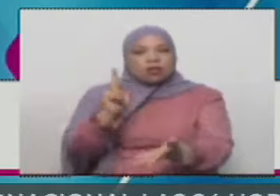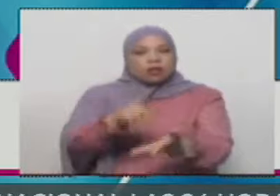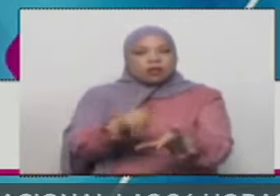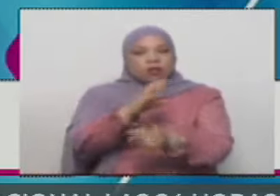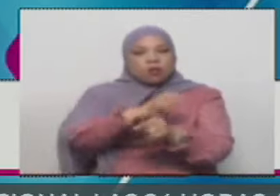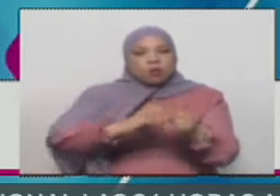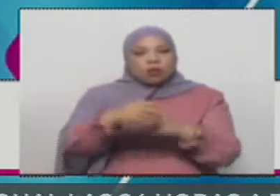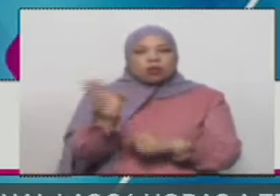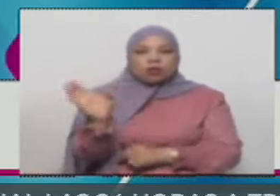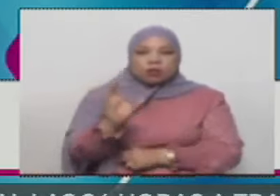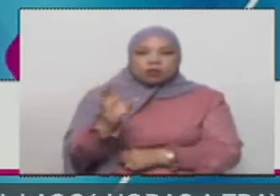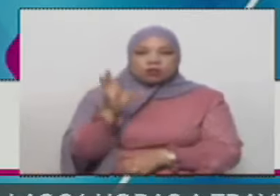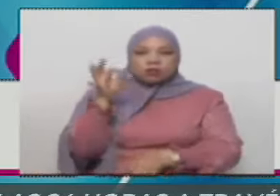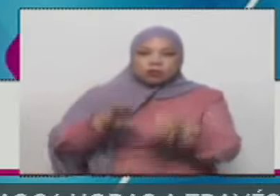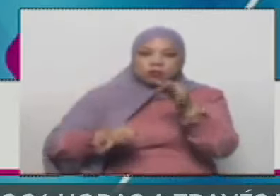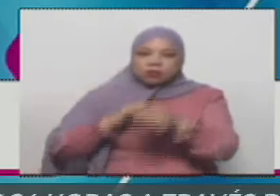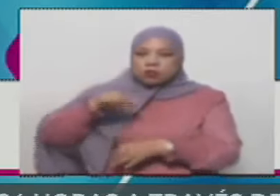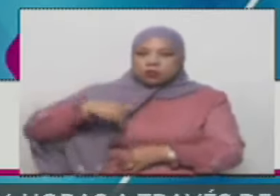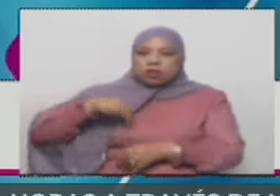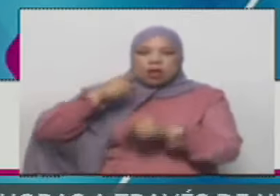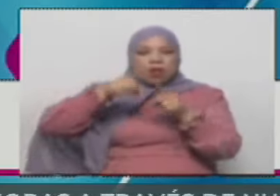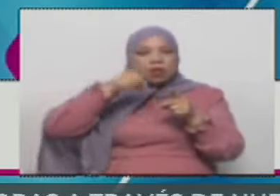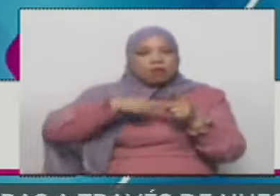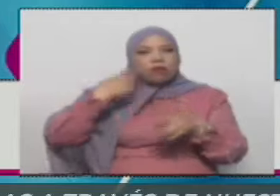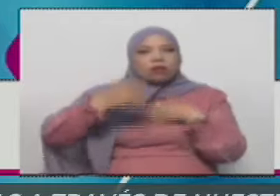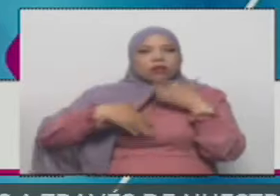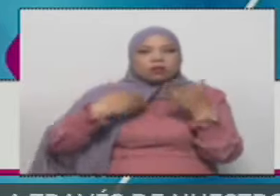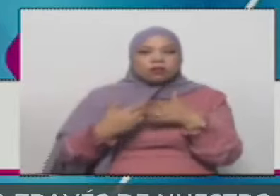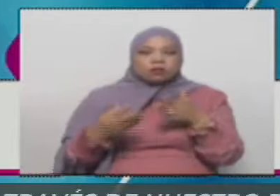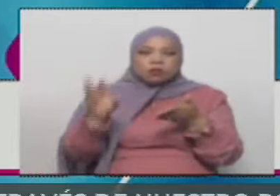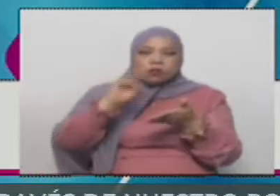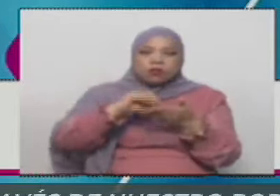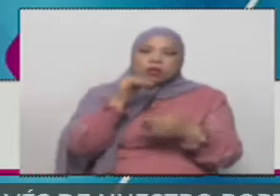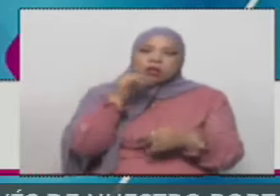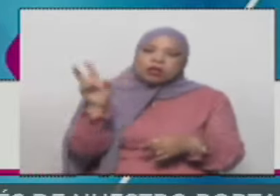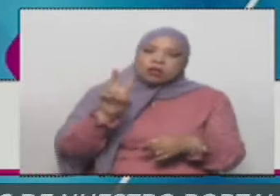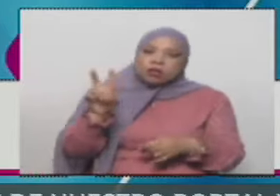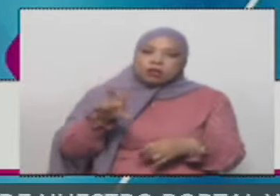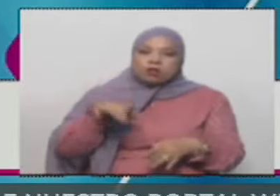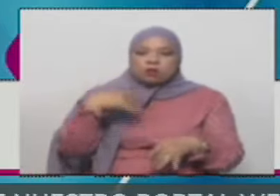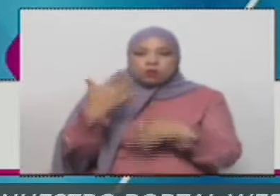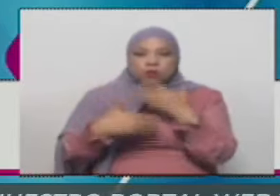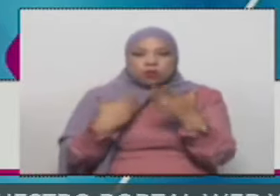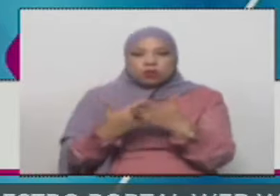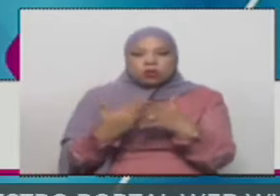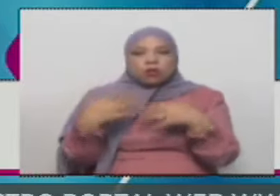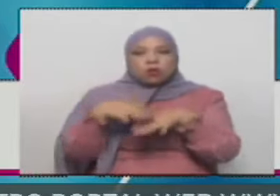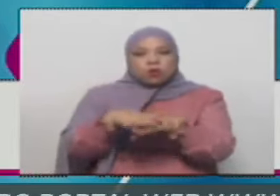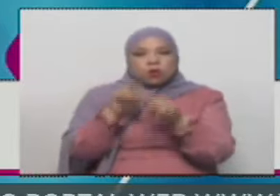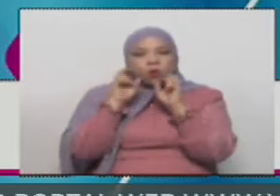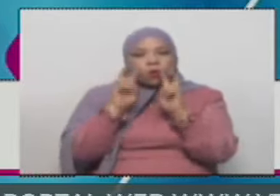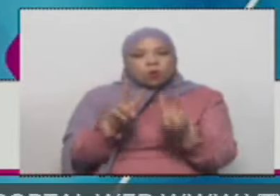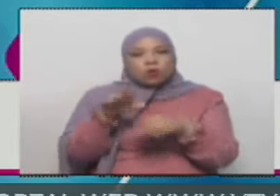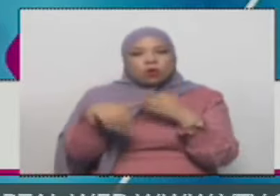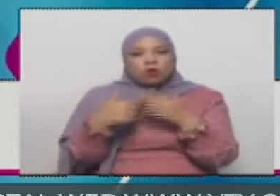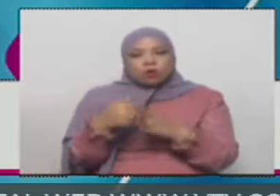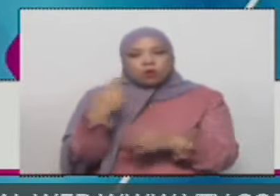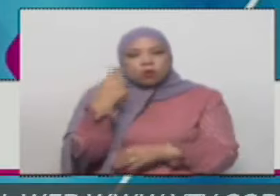ciudad, justamente con esta diversidad que venimos recabando. Usted lo decía, estaba como invisible, un